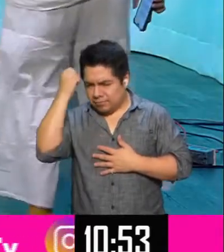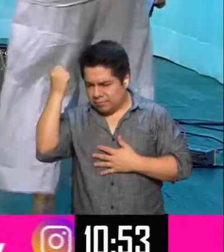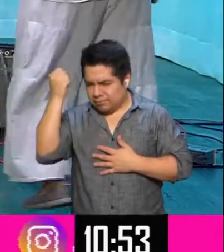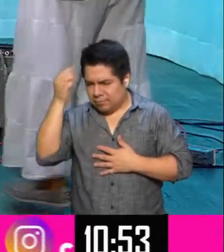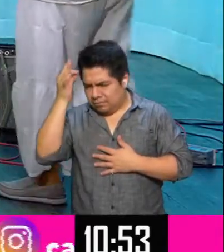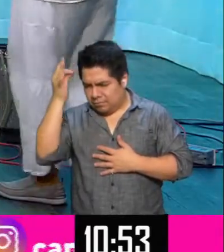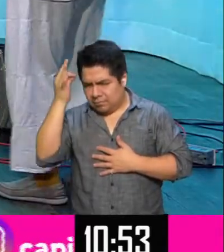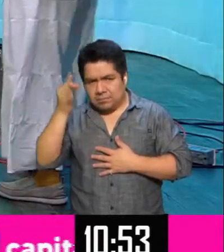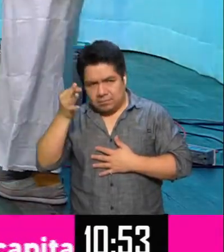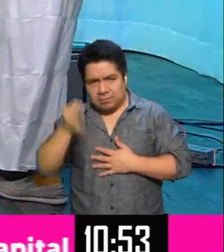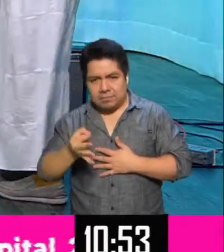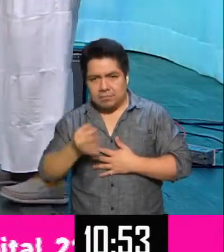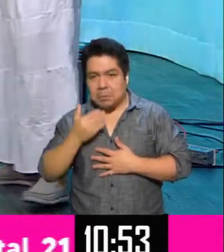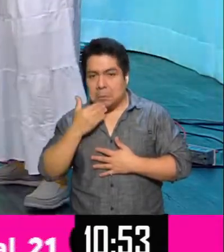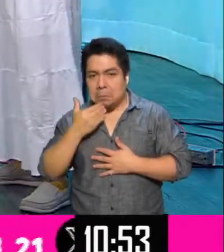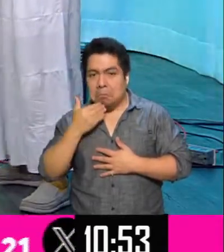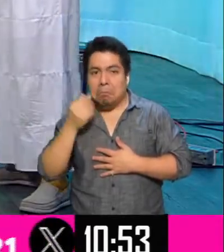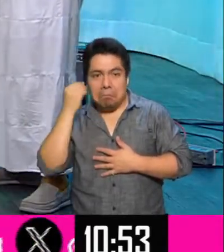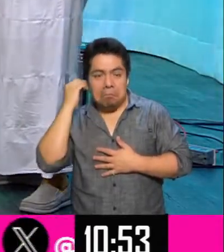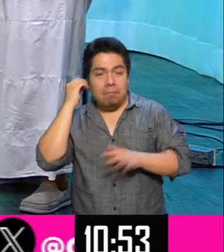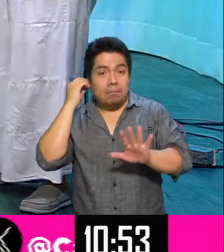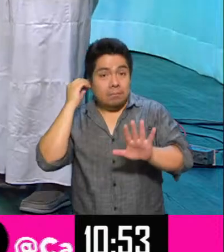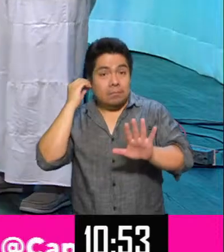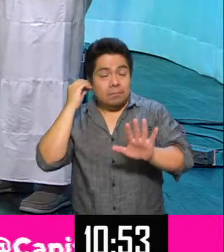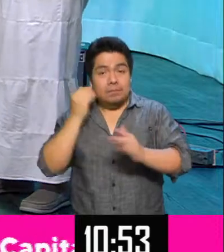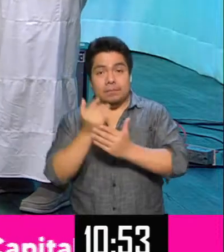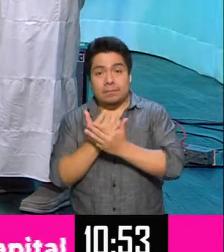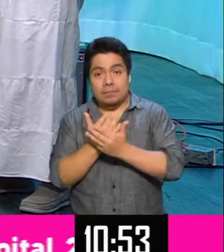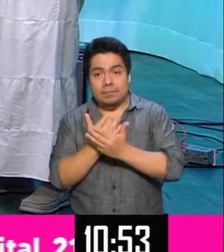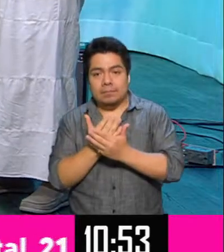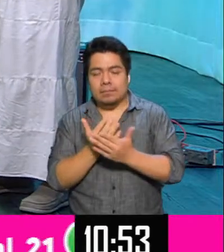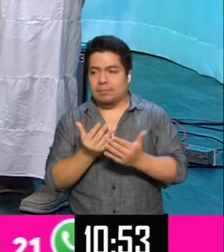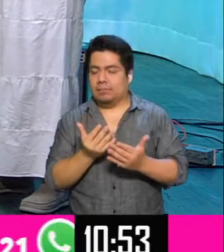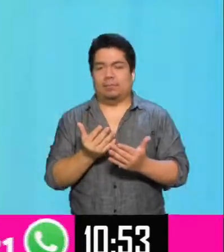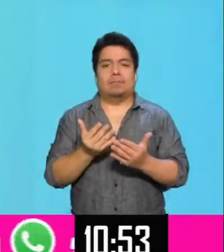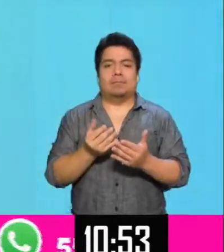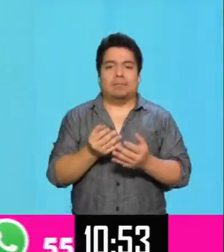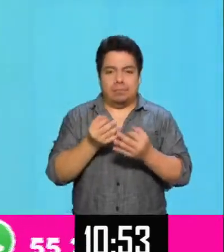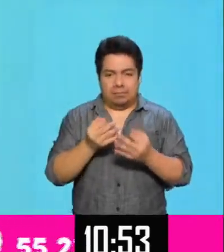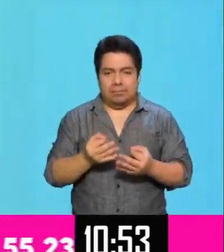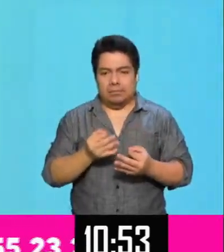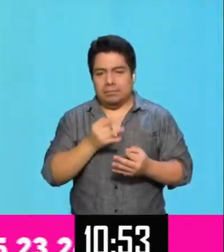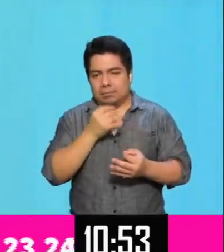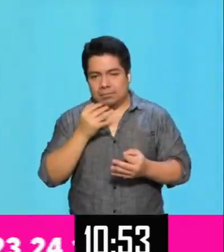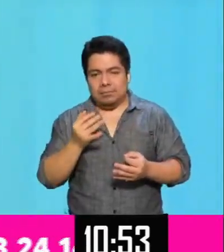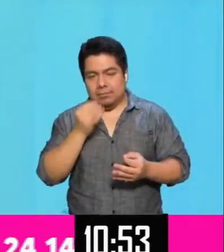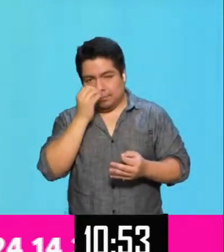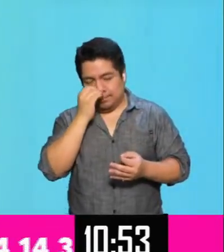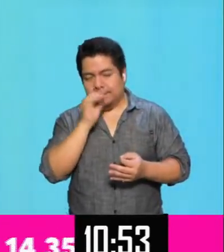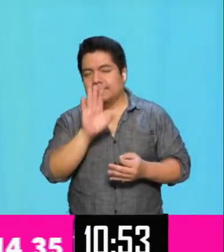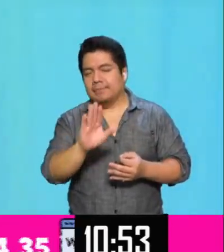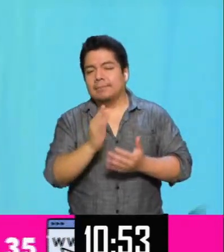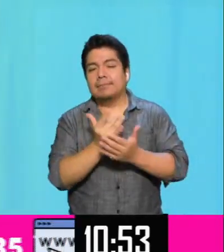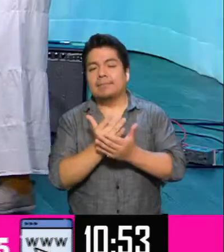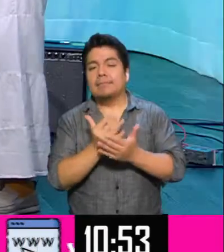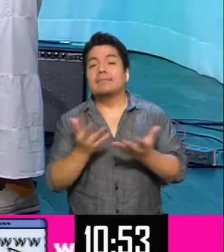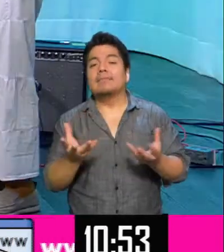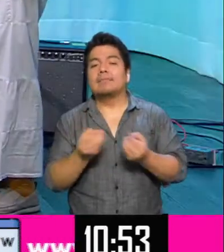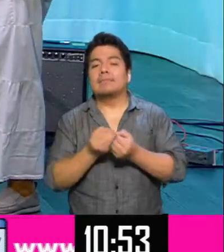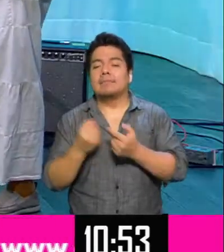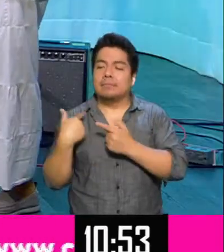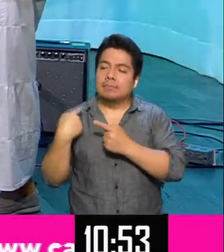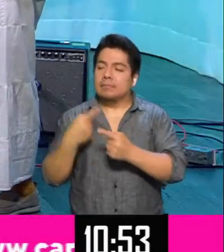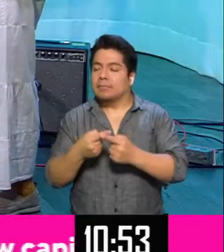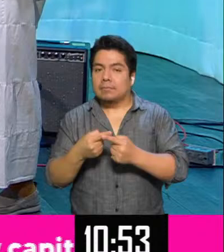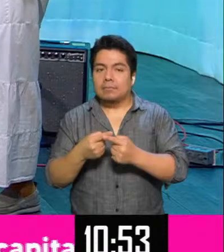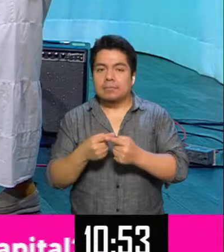Qué buena greña. No, pero espérese usted, además, la Qué actitud sabroso. y todo lo que trae. A ver, espérense, ¿cuánto tiempo lleva de existir